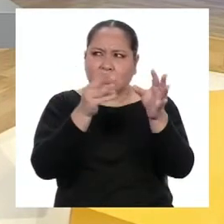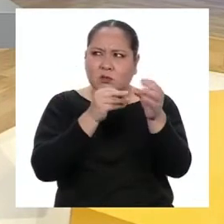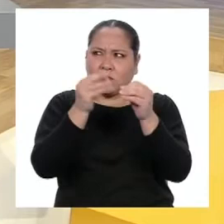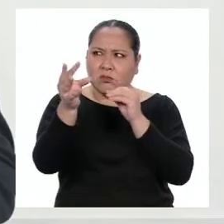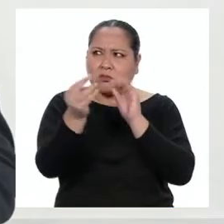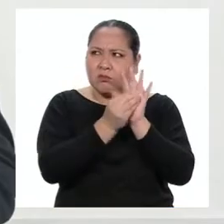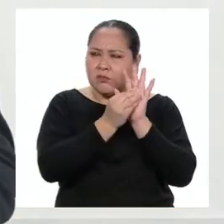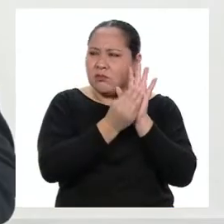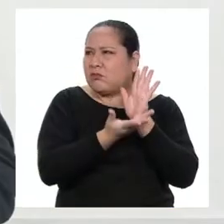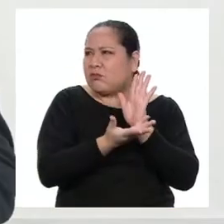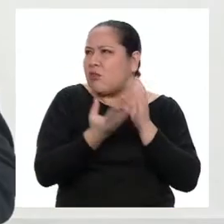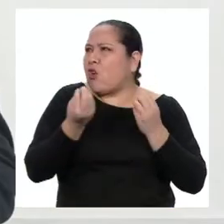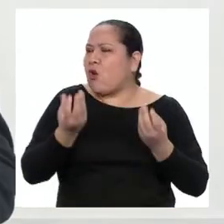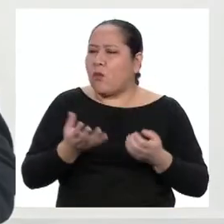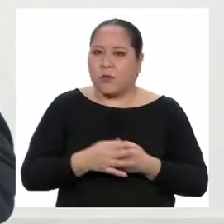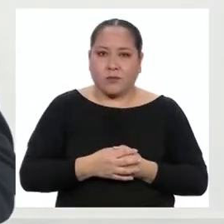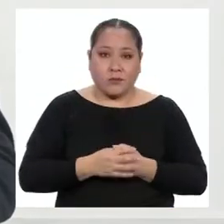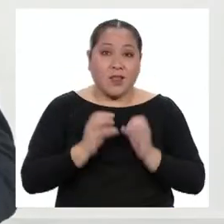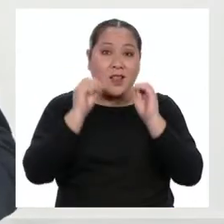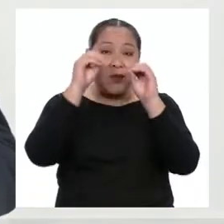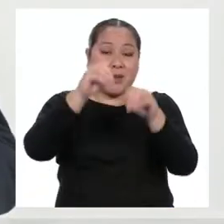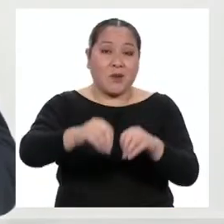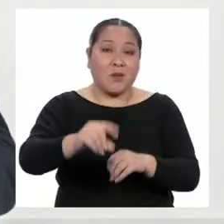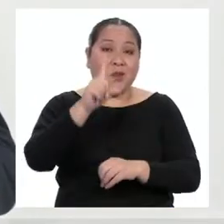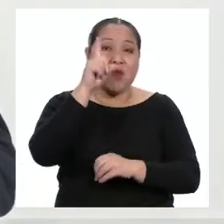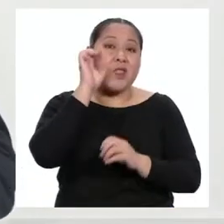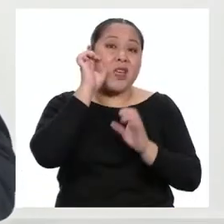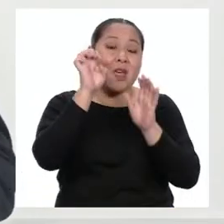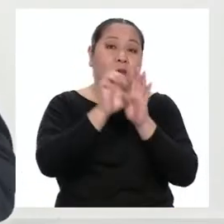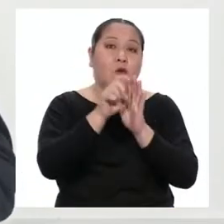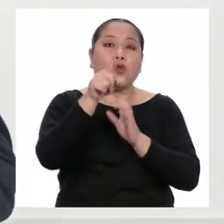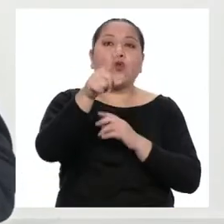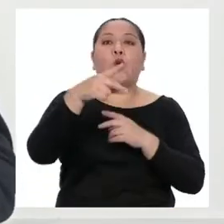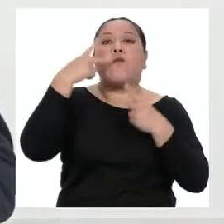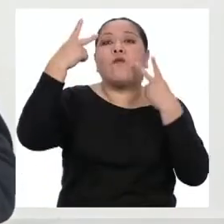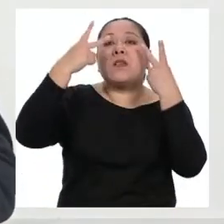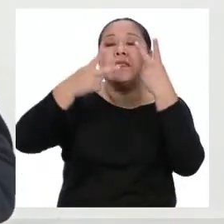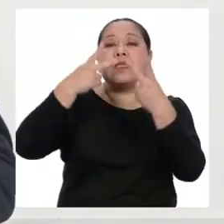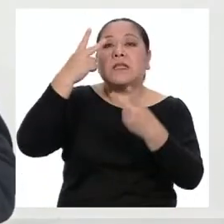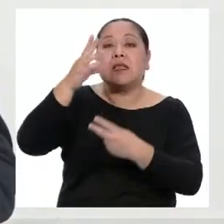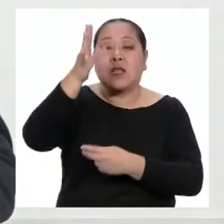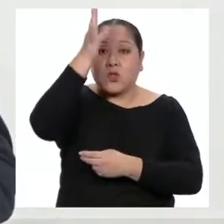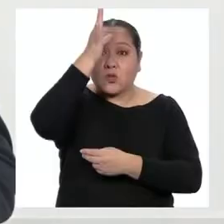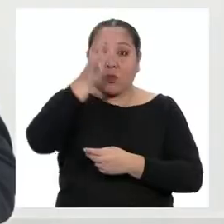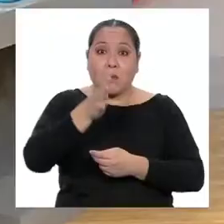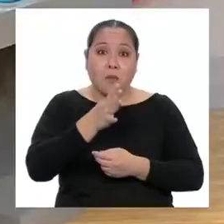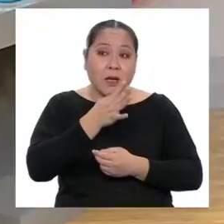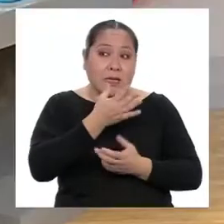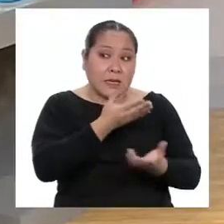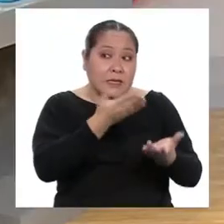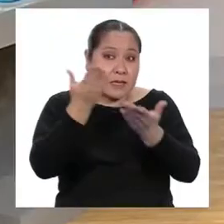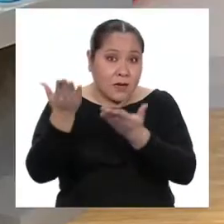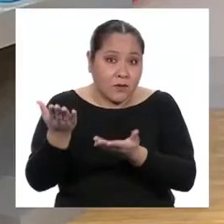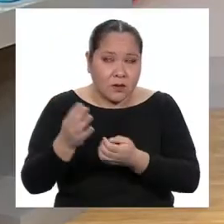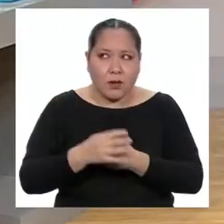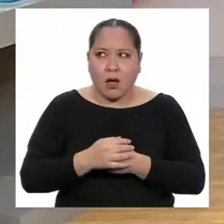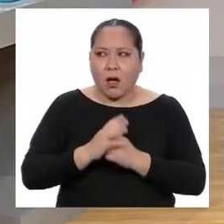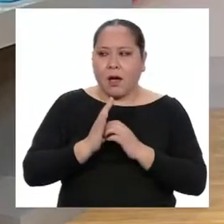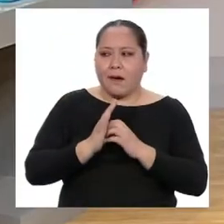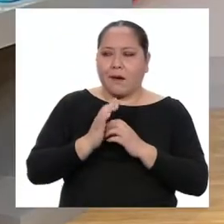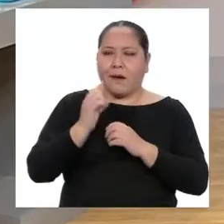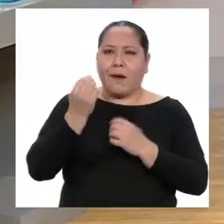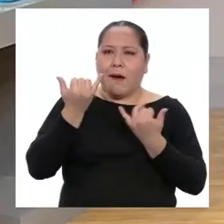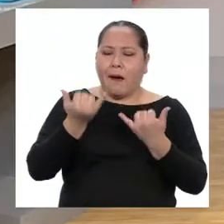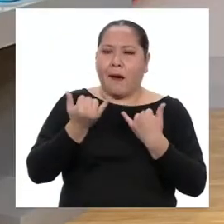todo lo demás. Les pongo un ejemplo. Cuando visitas a tus padres, ¿les llevas algo? Bueno, ahora que